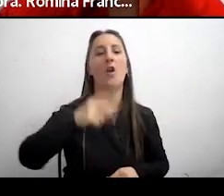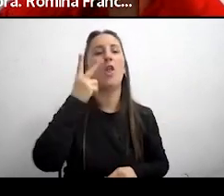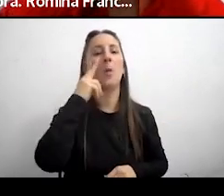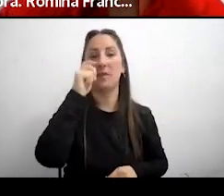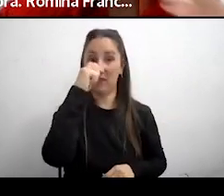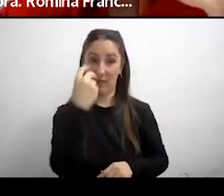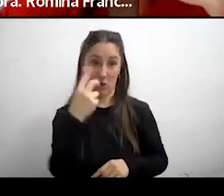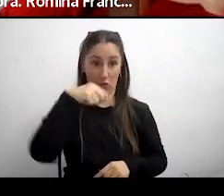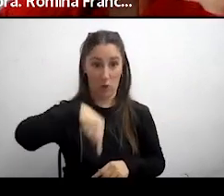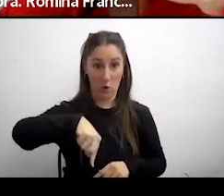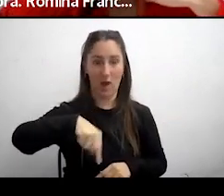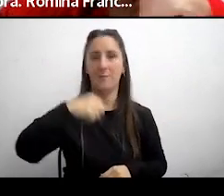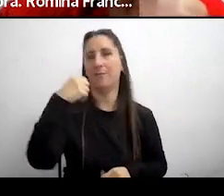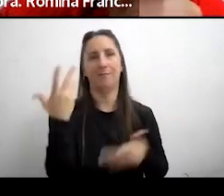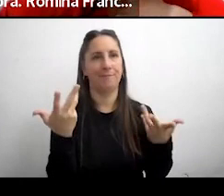2022, tuvimos, no sé,